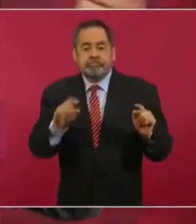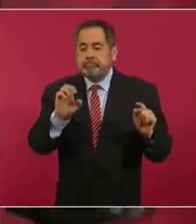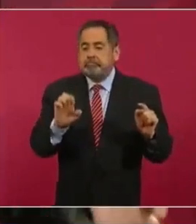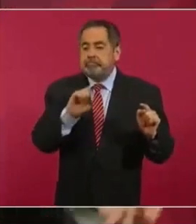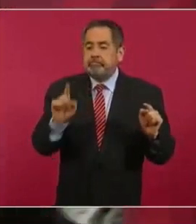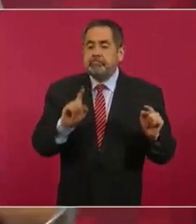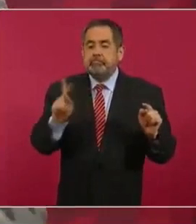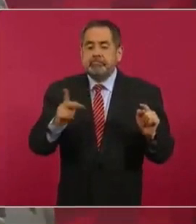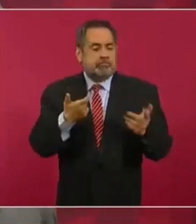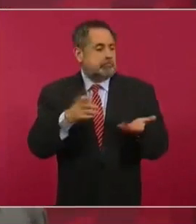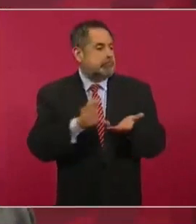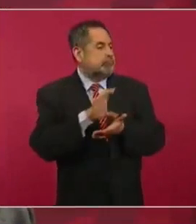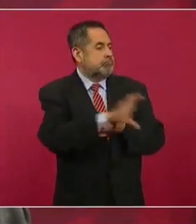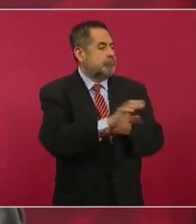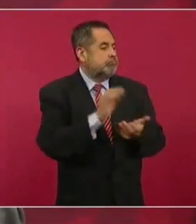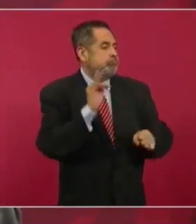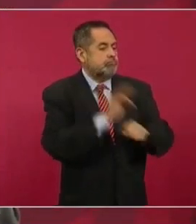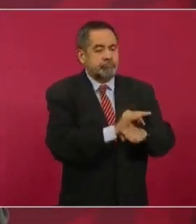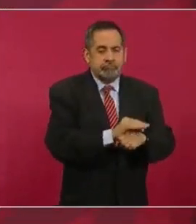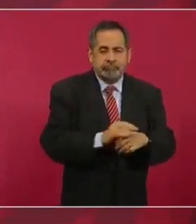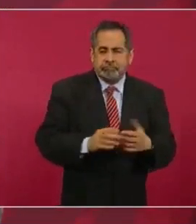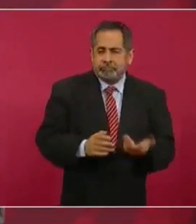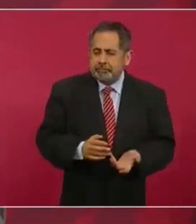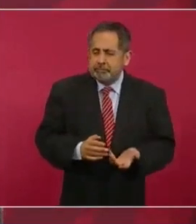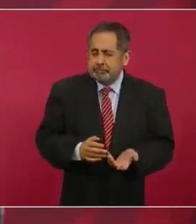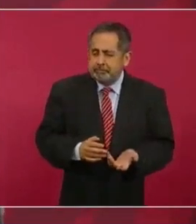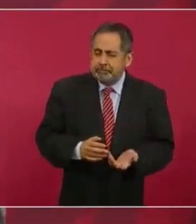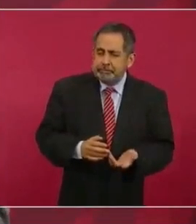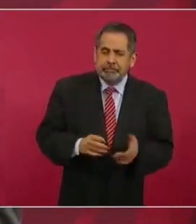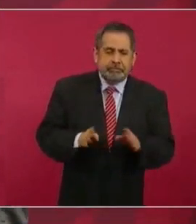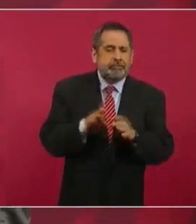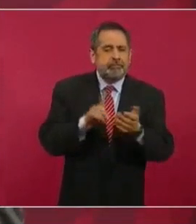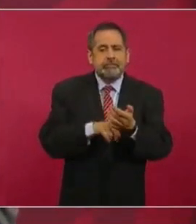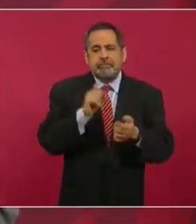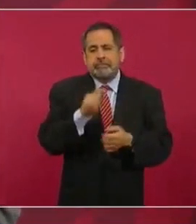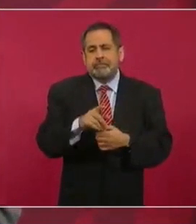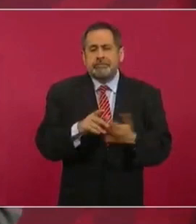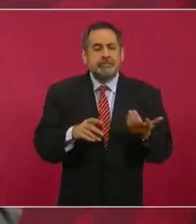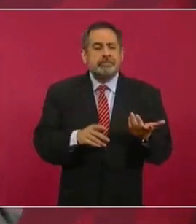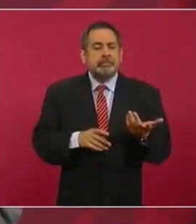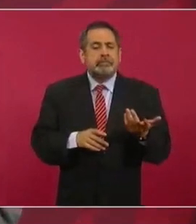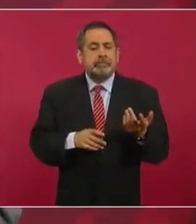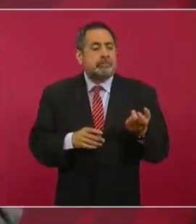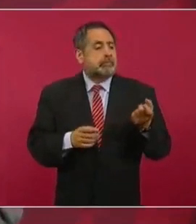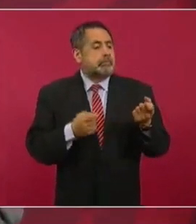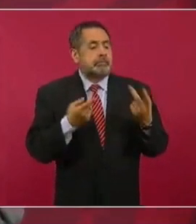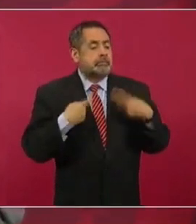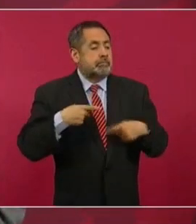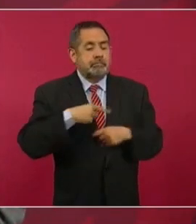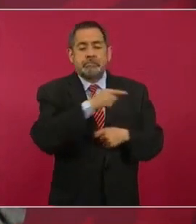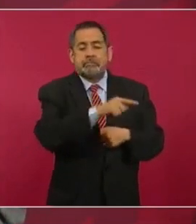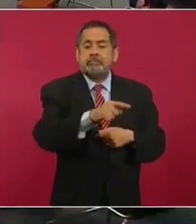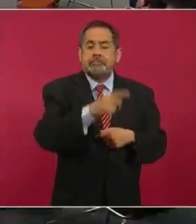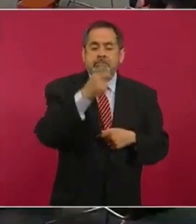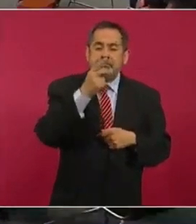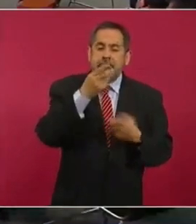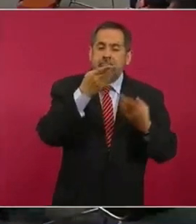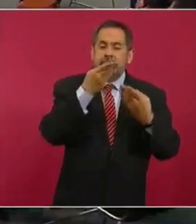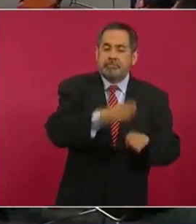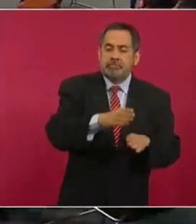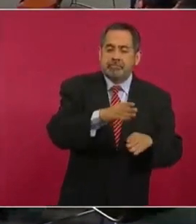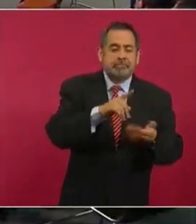porque era una especie de banqueros